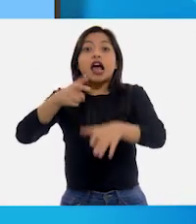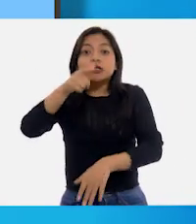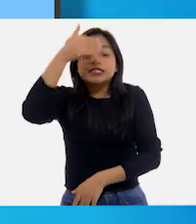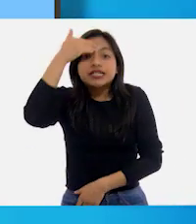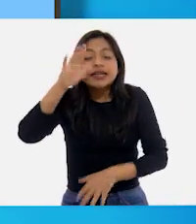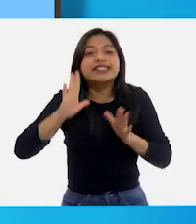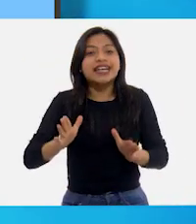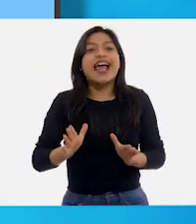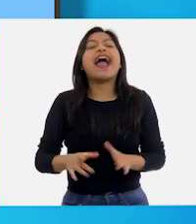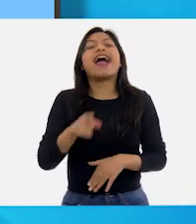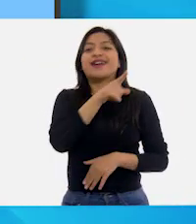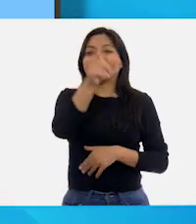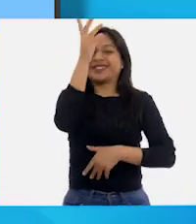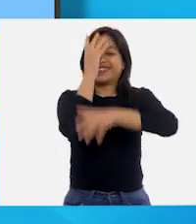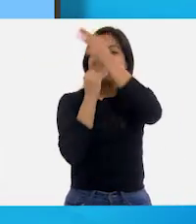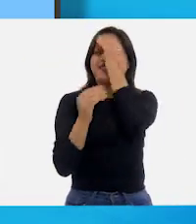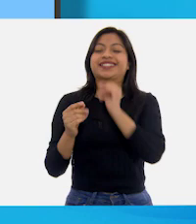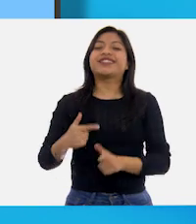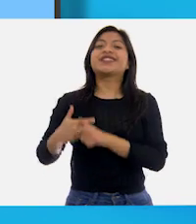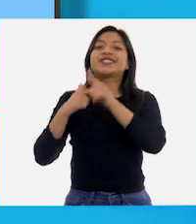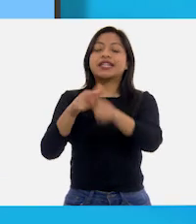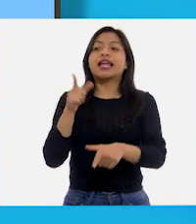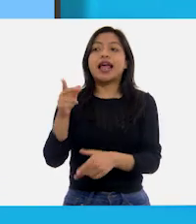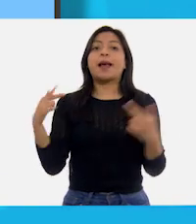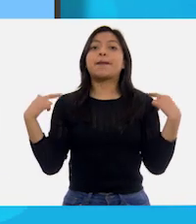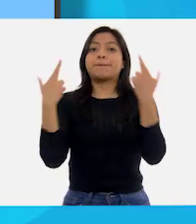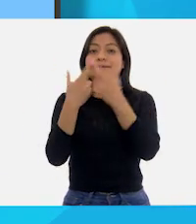esto, sigamos aprendiendo más con la